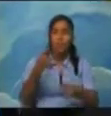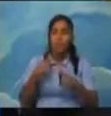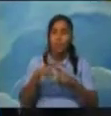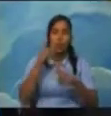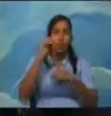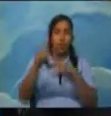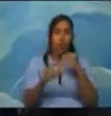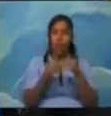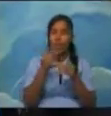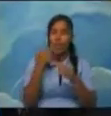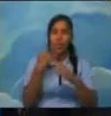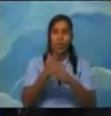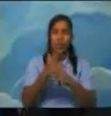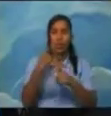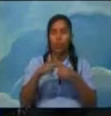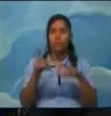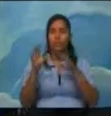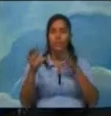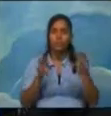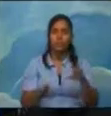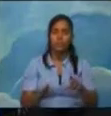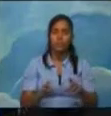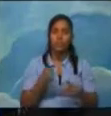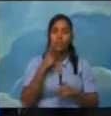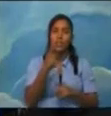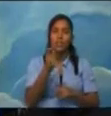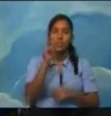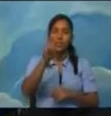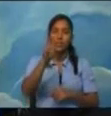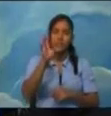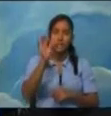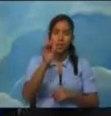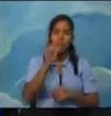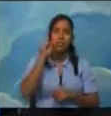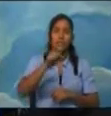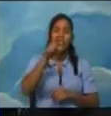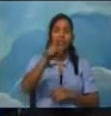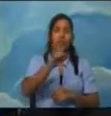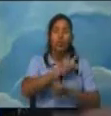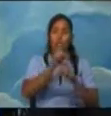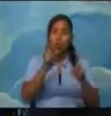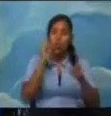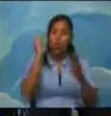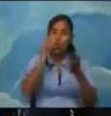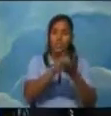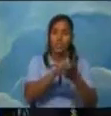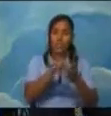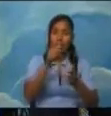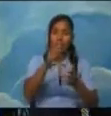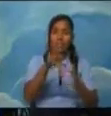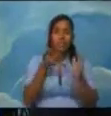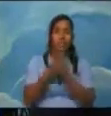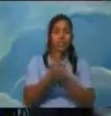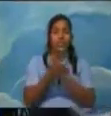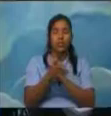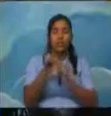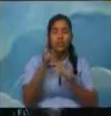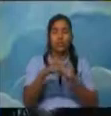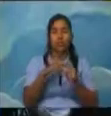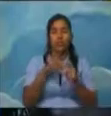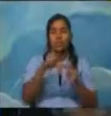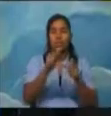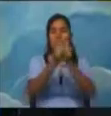como hacen las otras naciones. Y dice 29, oiga, si ustedes lo llegan a hacer, si les llega a suceder, pues si ustedes